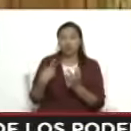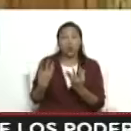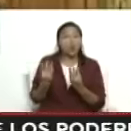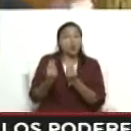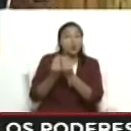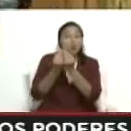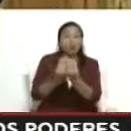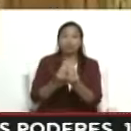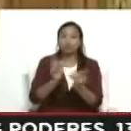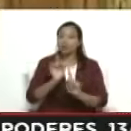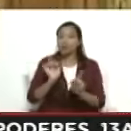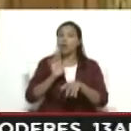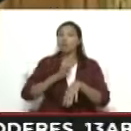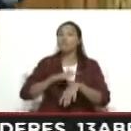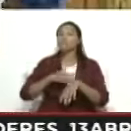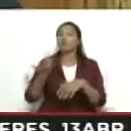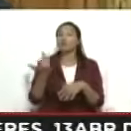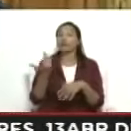Se pierde